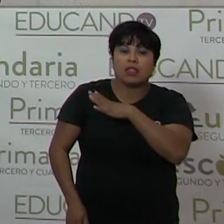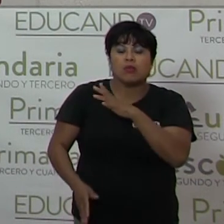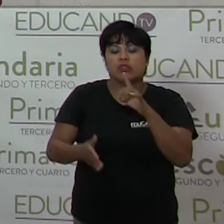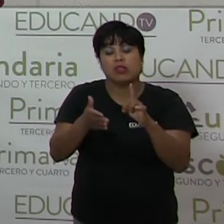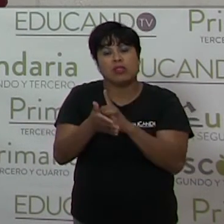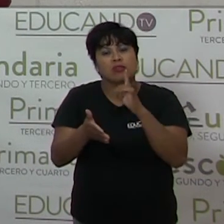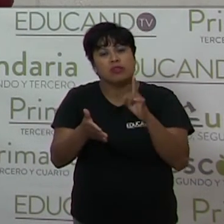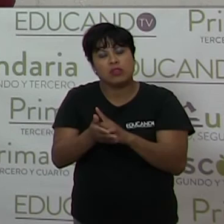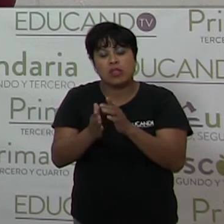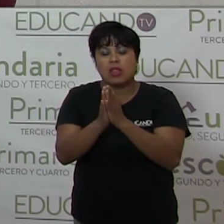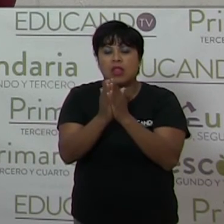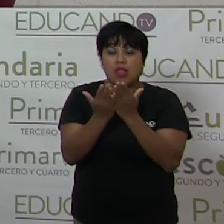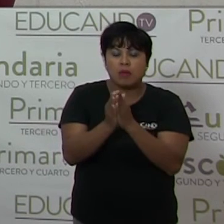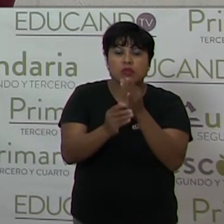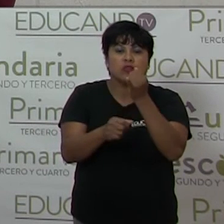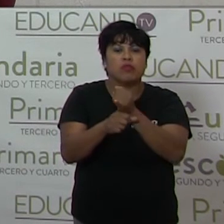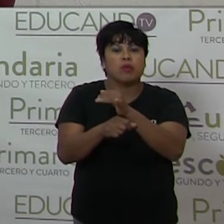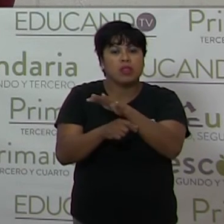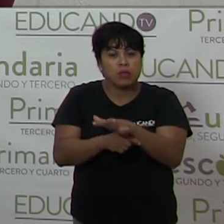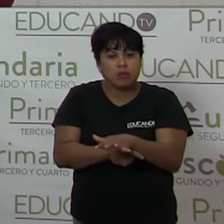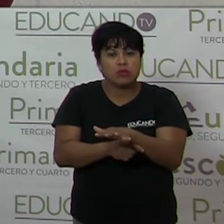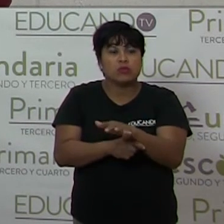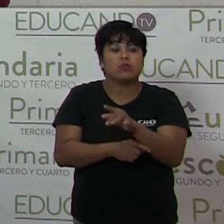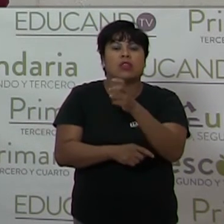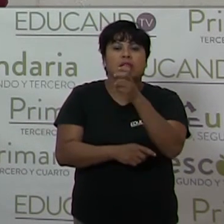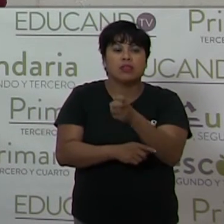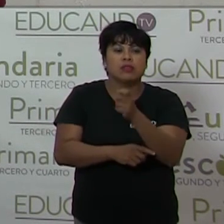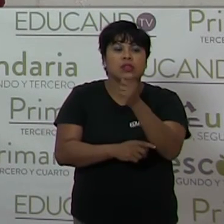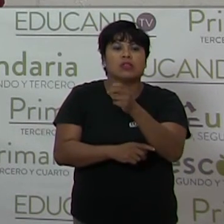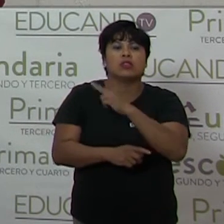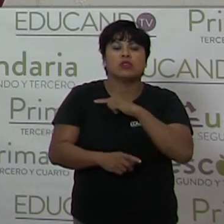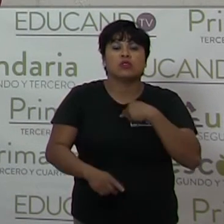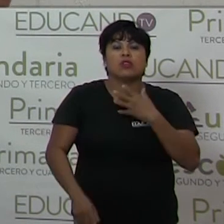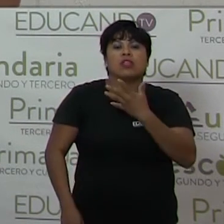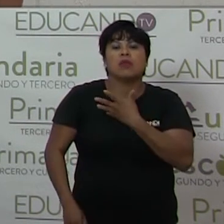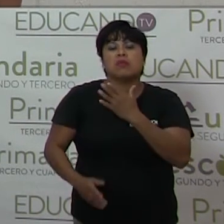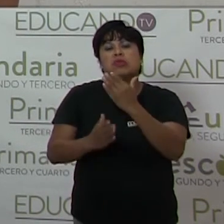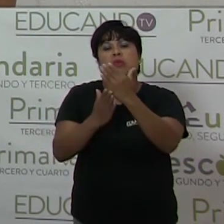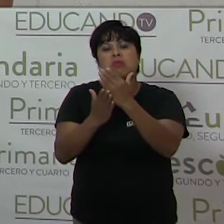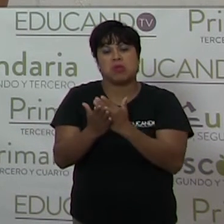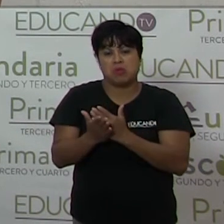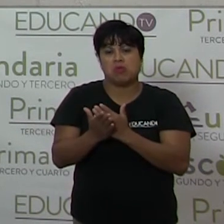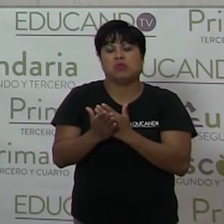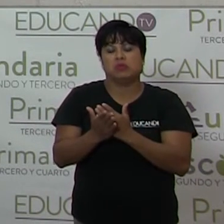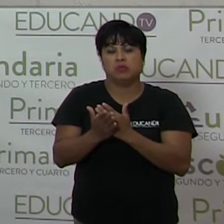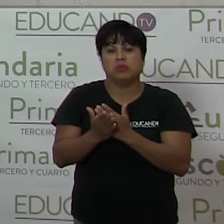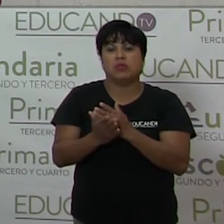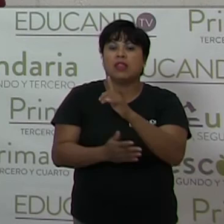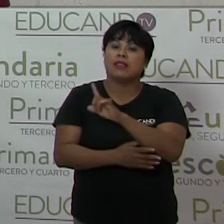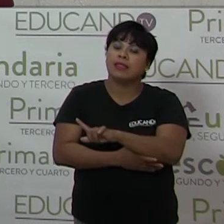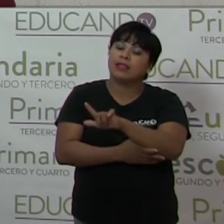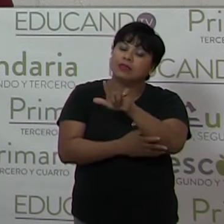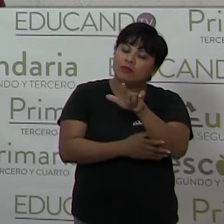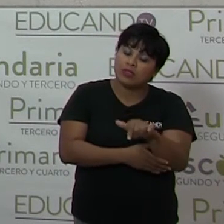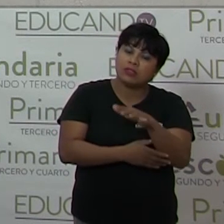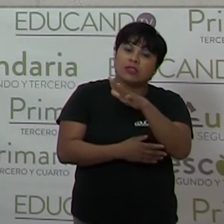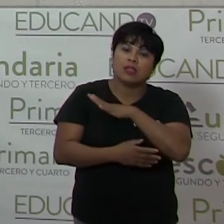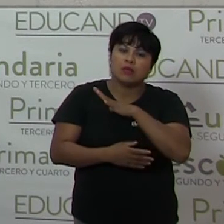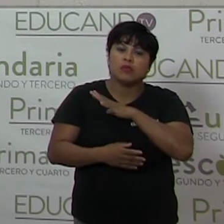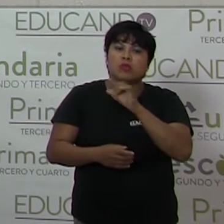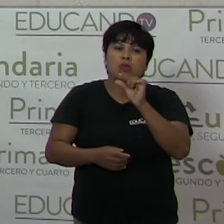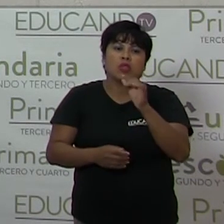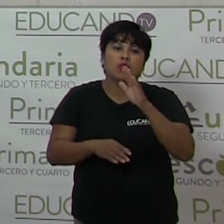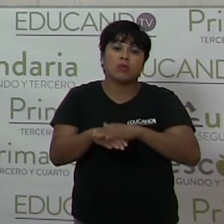diccionarios y libros informativos son de lo que tenemos menos después tenemos un